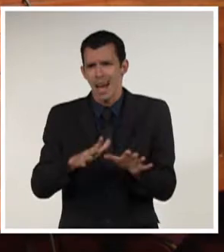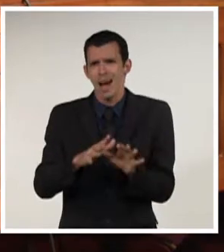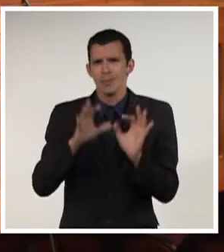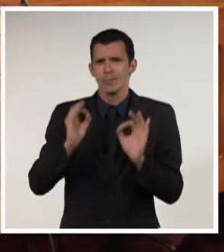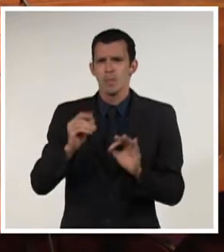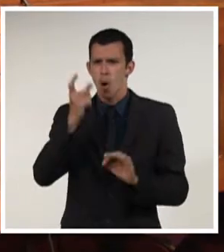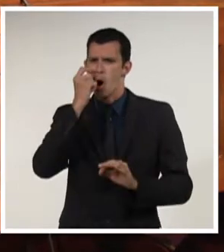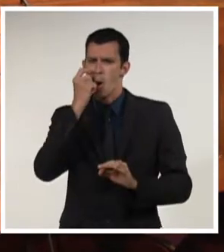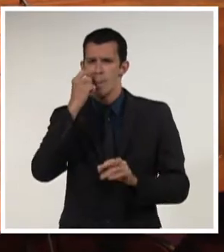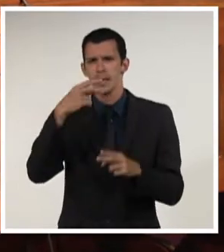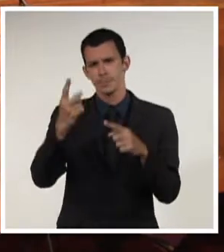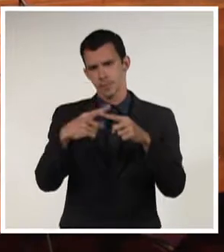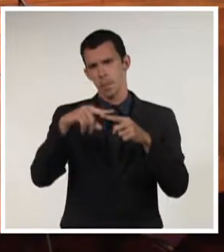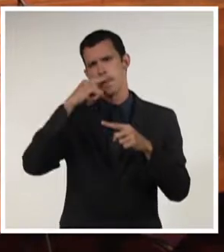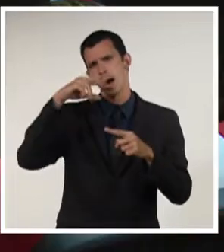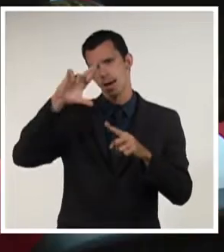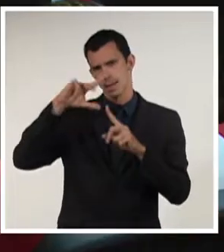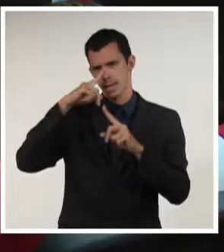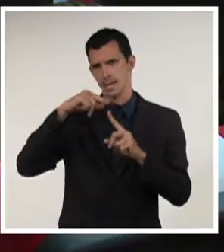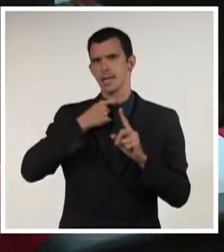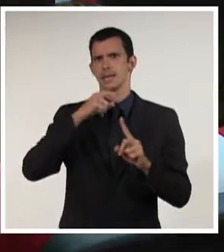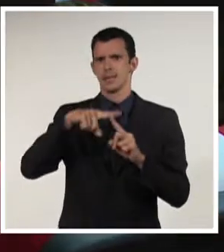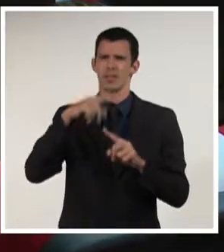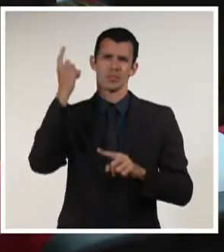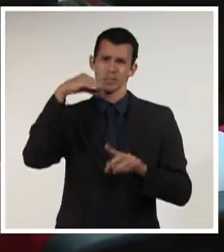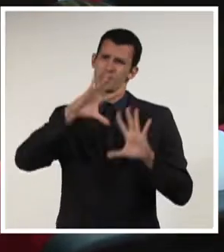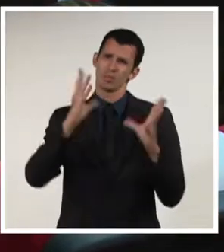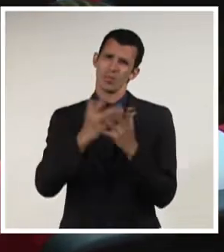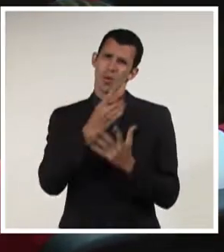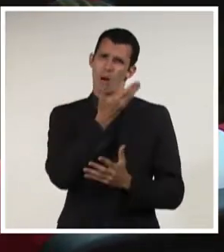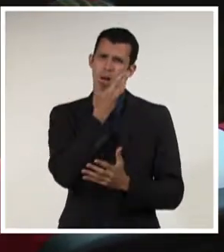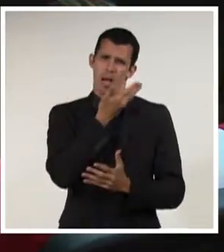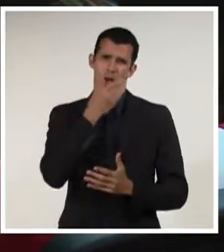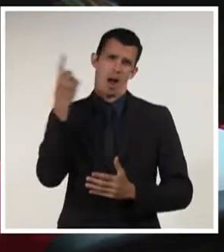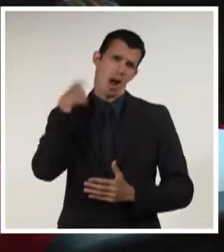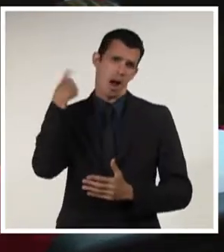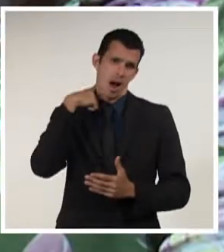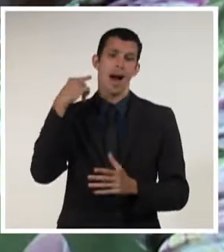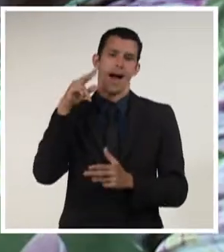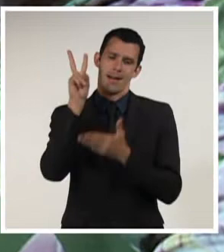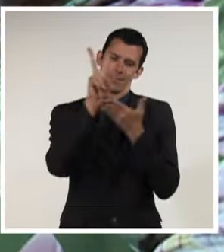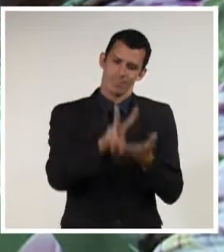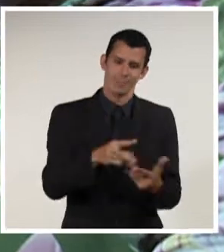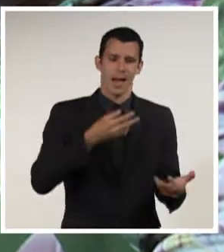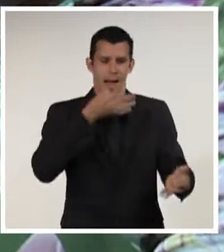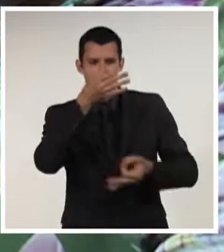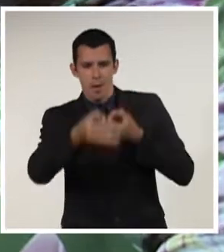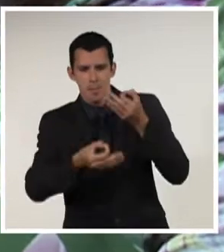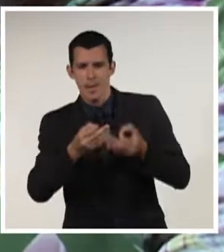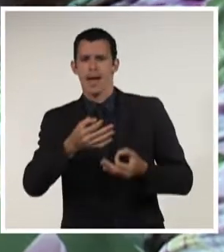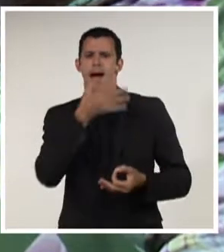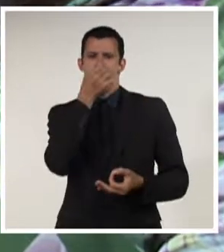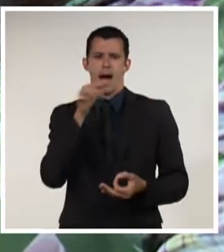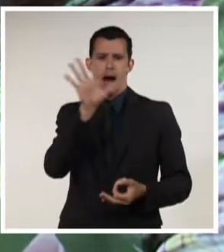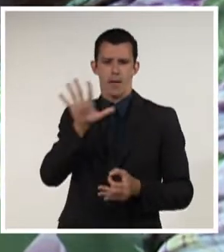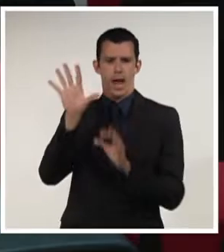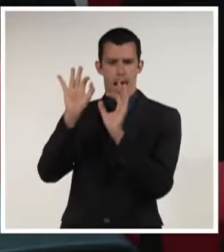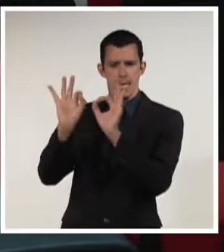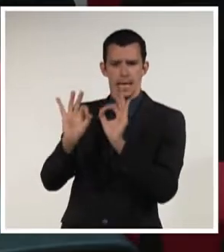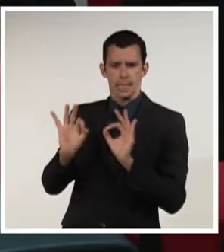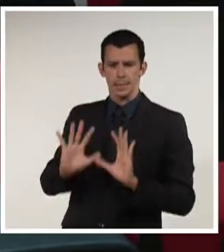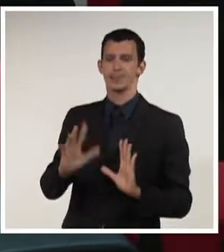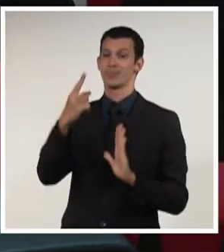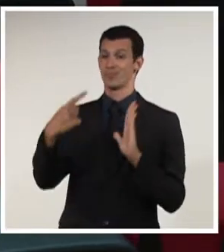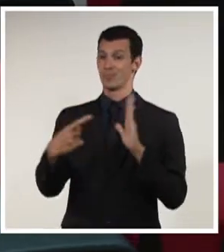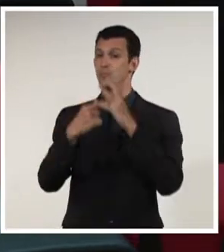consejo nacional de casas de cultura anuncio sobre la realización de actividades en los barrios porque las esencias del evento están en el